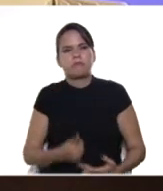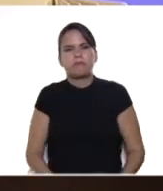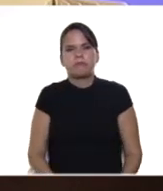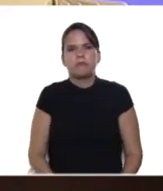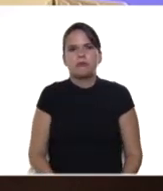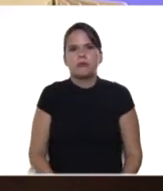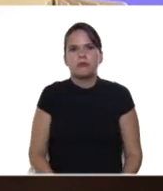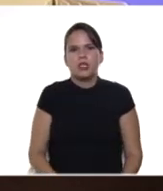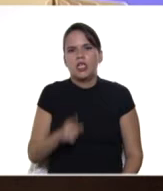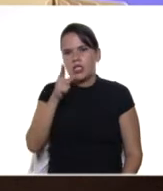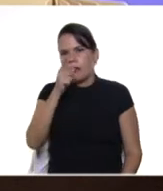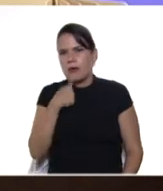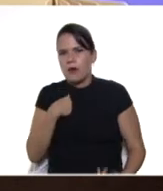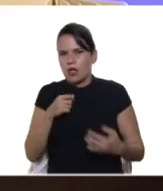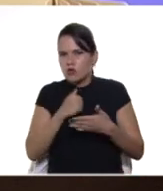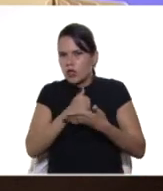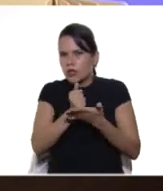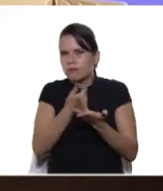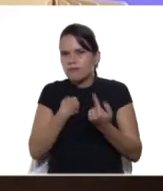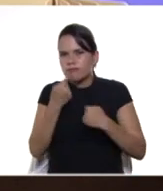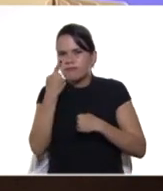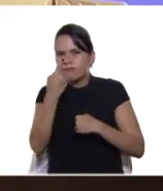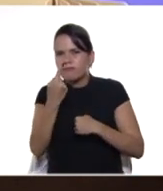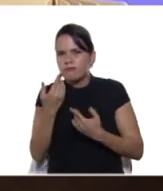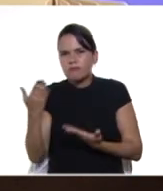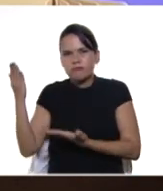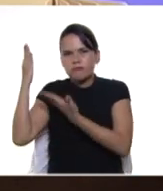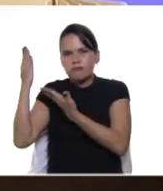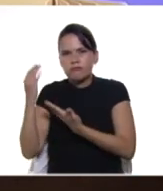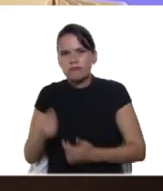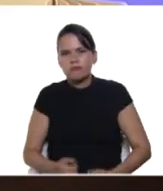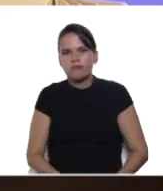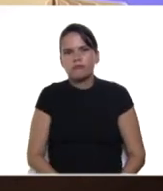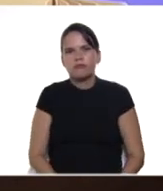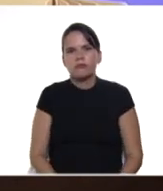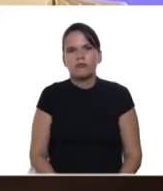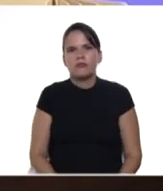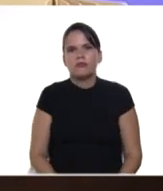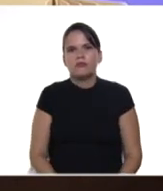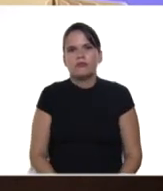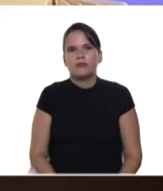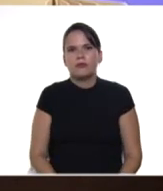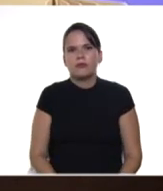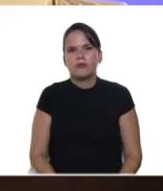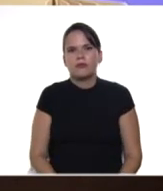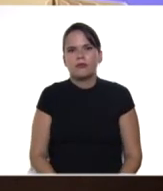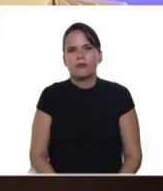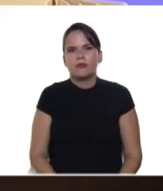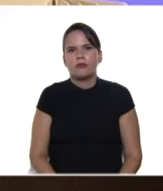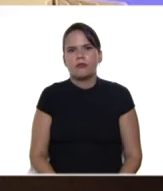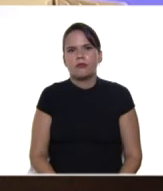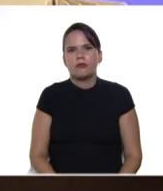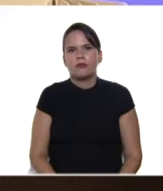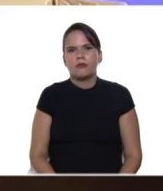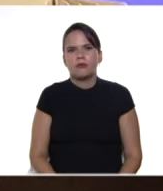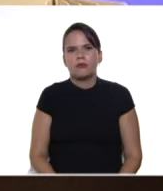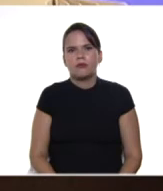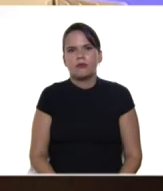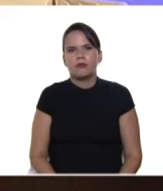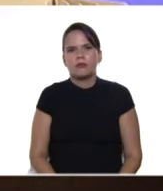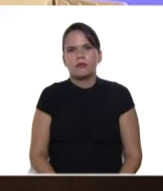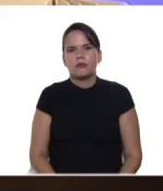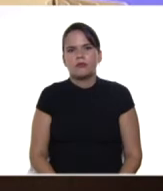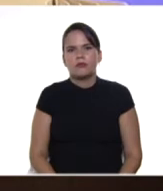casa, allá me van a ayudar. Fíjense. Vamos a colocar esta pieza y esta pieza. Tenemos